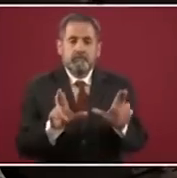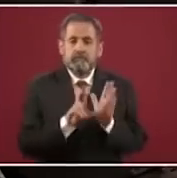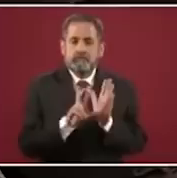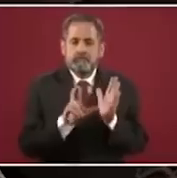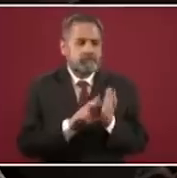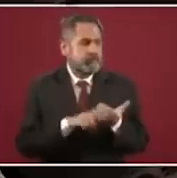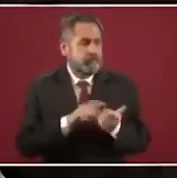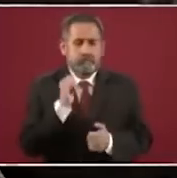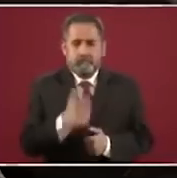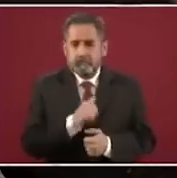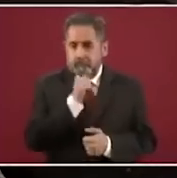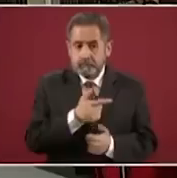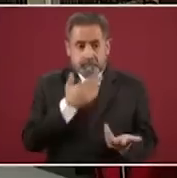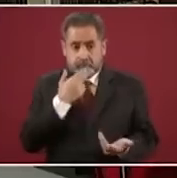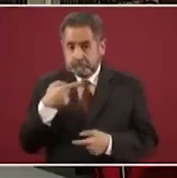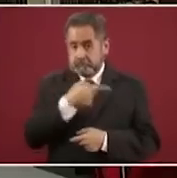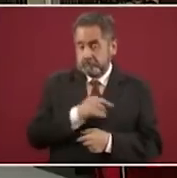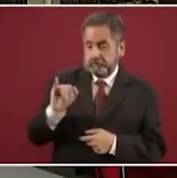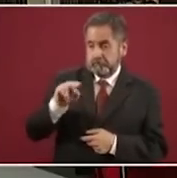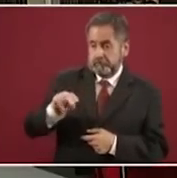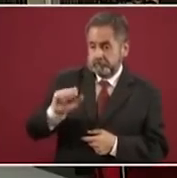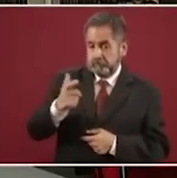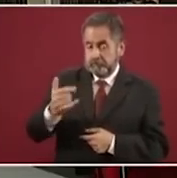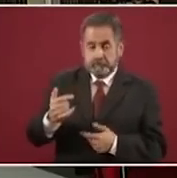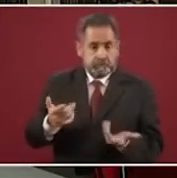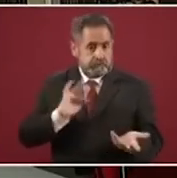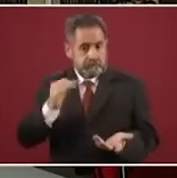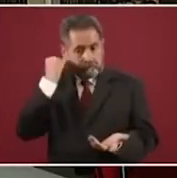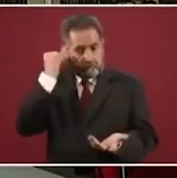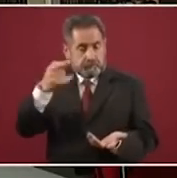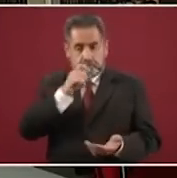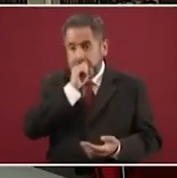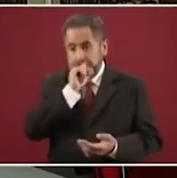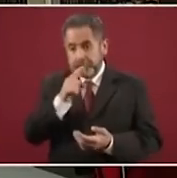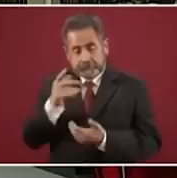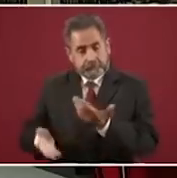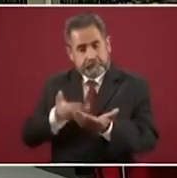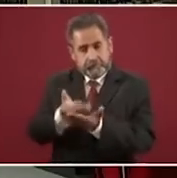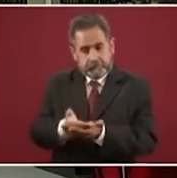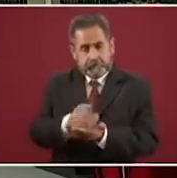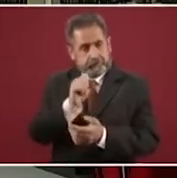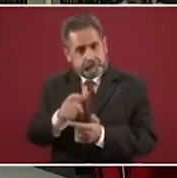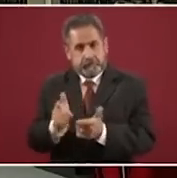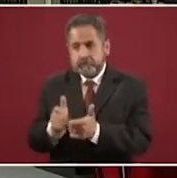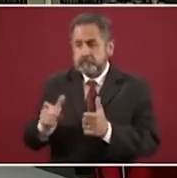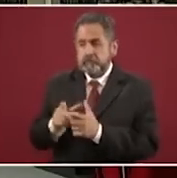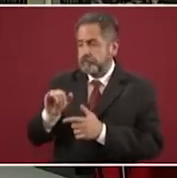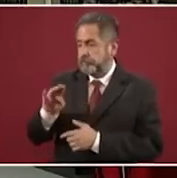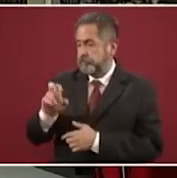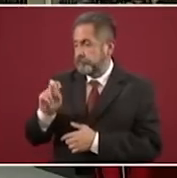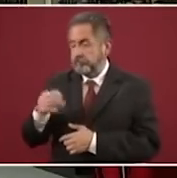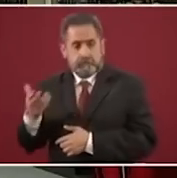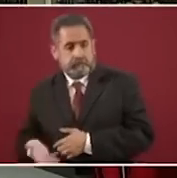el INEGI? ¿Usted ha explotado, ha analizado esta posibilidad? ¿También se la han planteado como a Grupo Imagen?